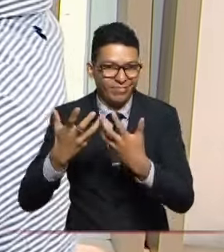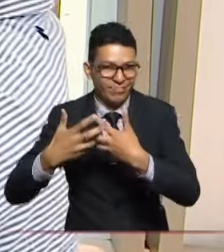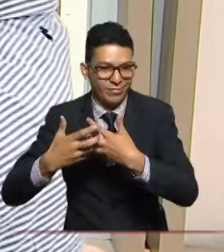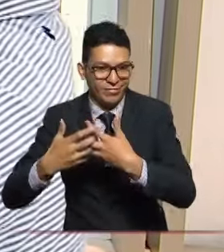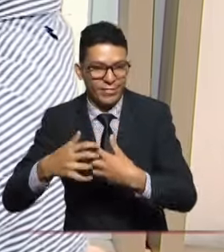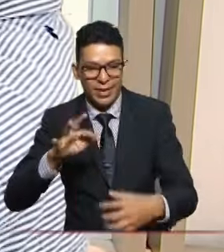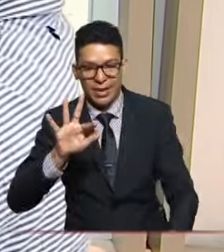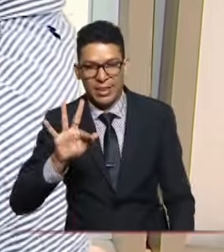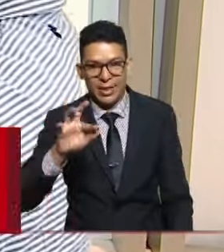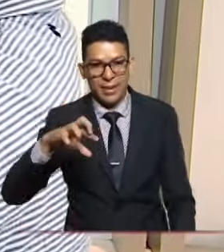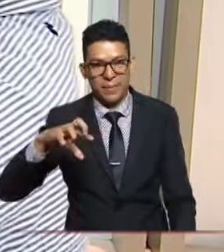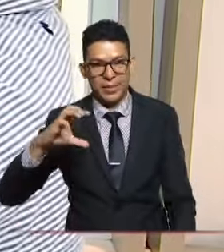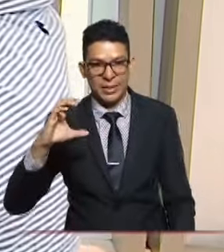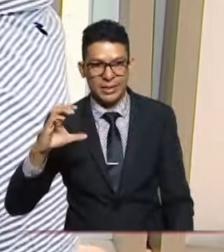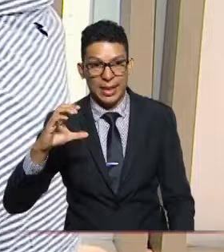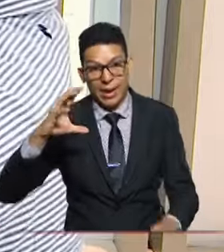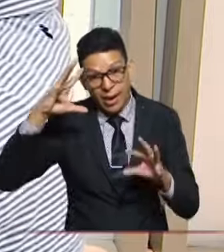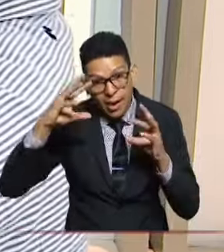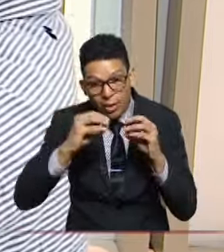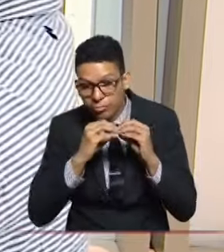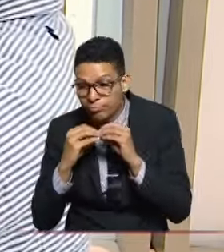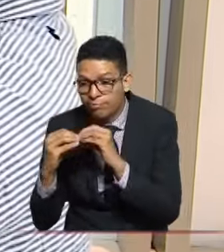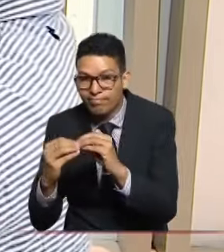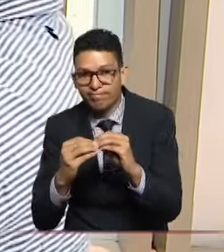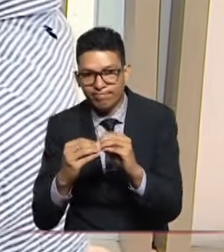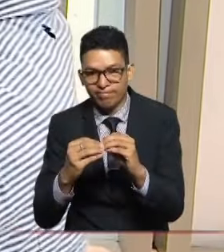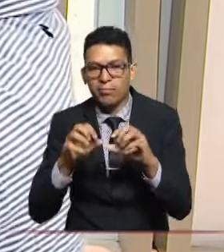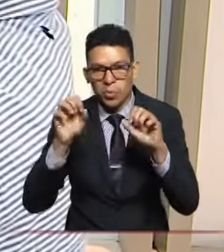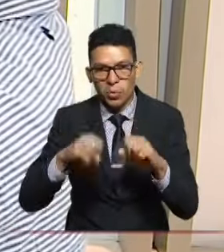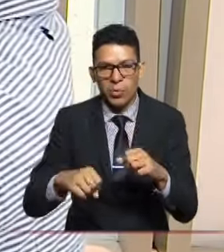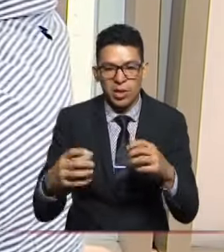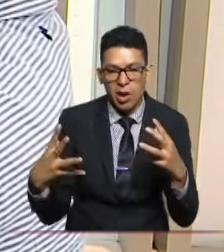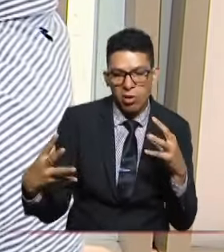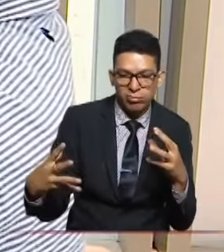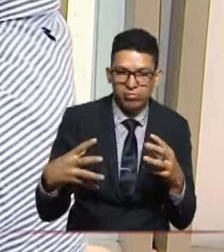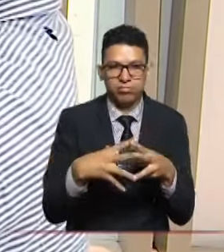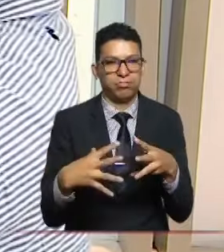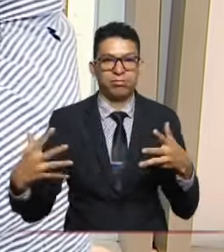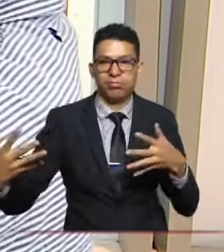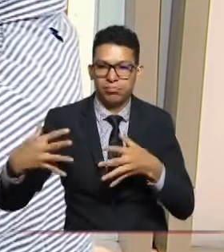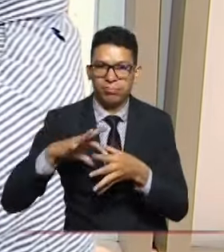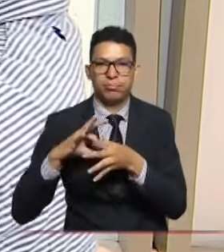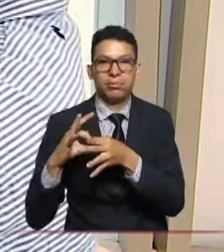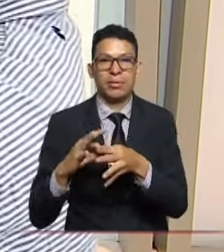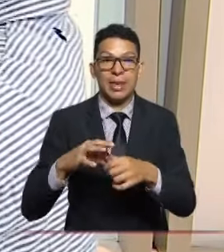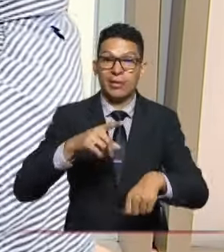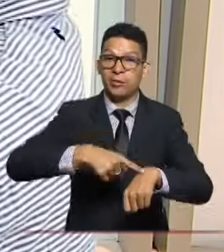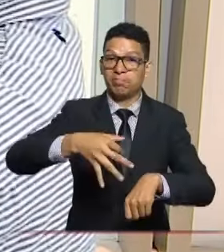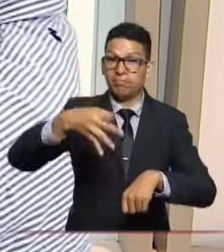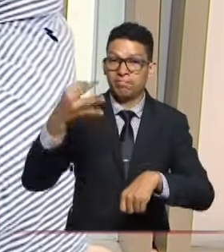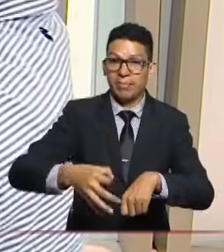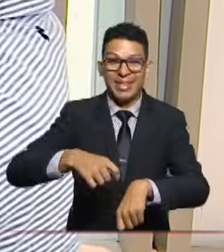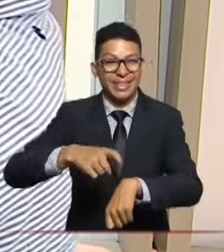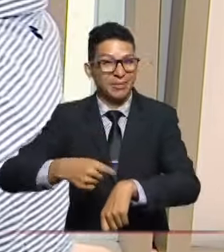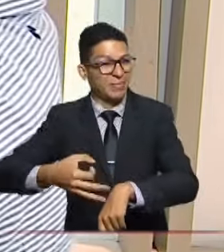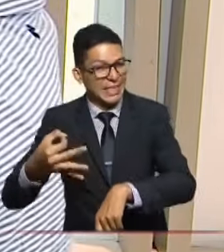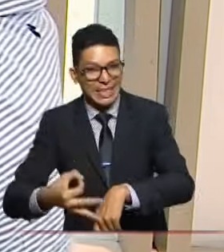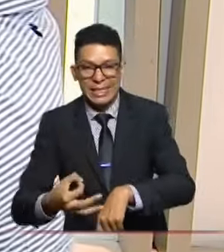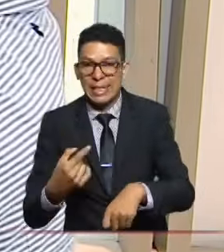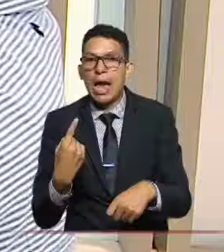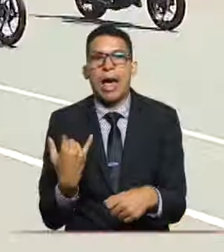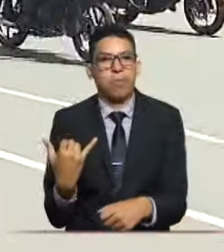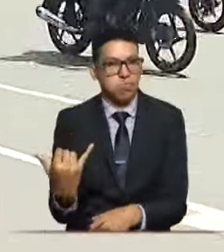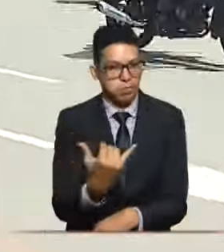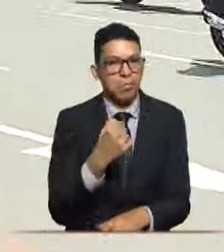TPC, si están de acuerdo en esta complementariedad, buen servicio, calidad, horas a tiempo, puntualidad, y ahí van a enamorar